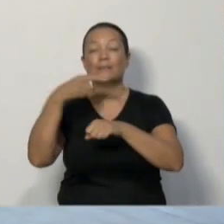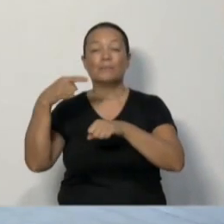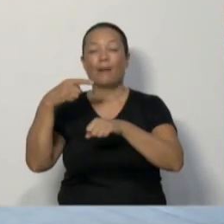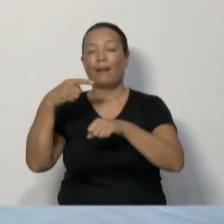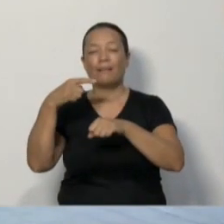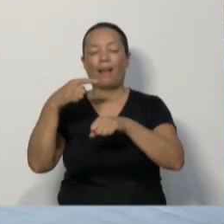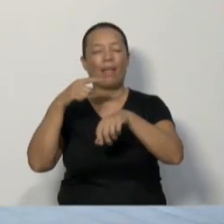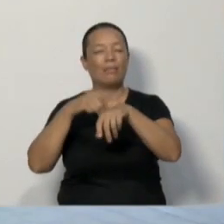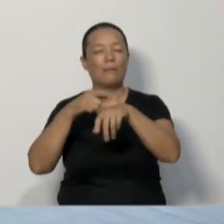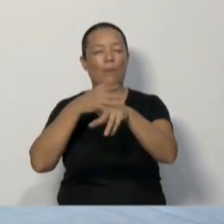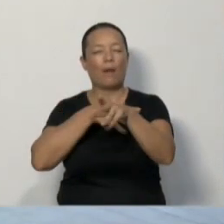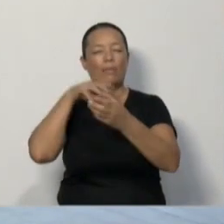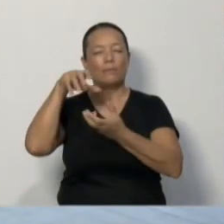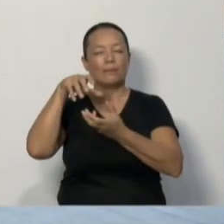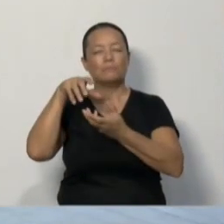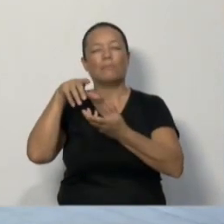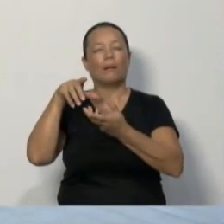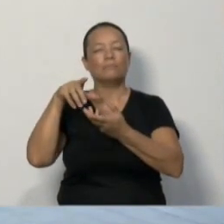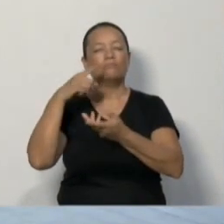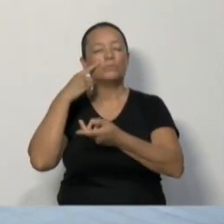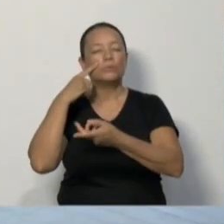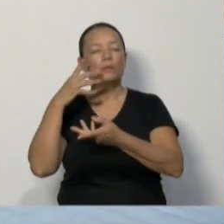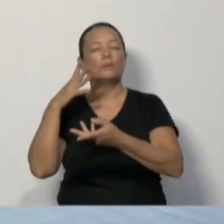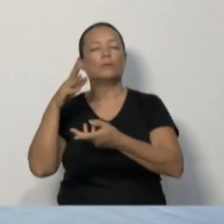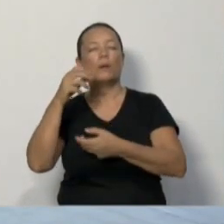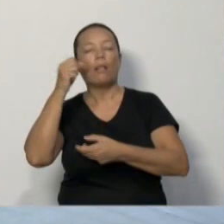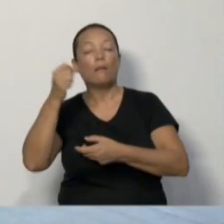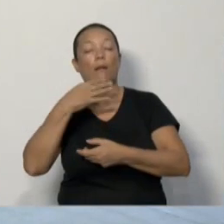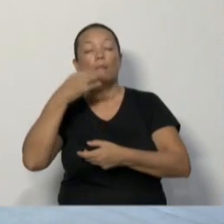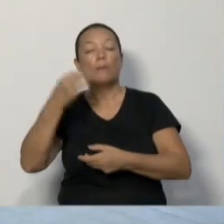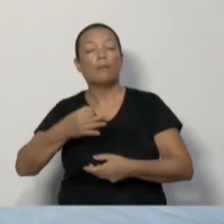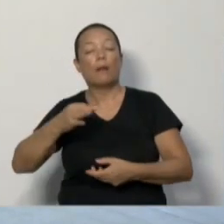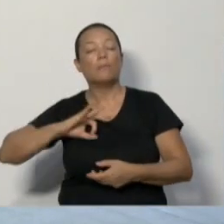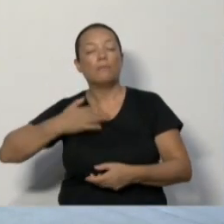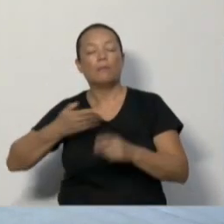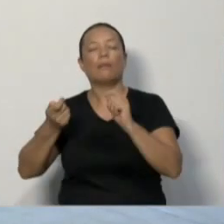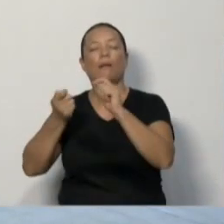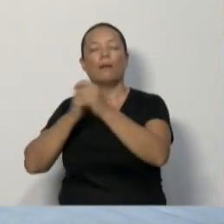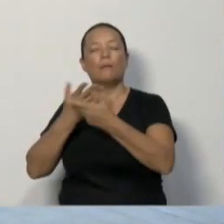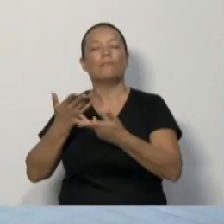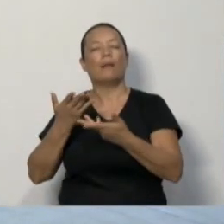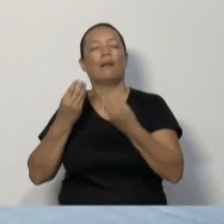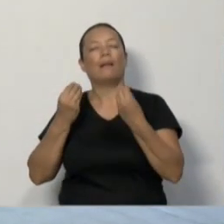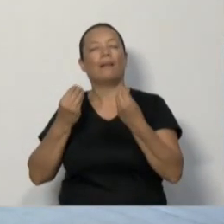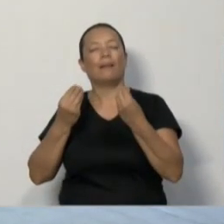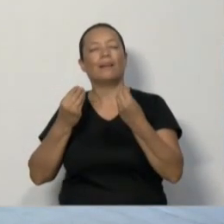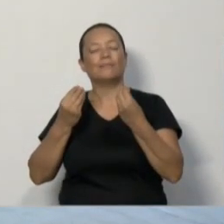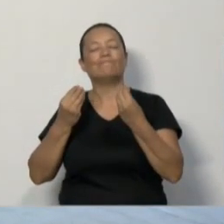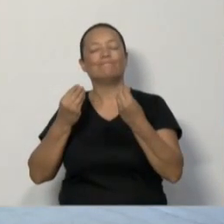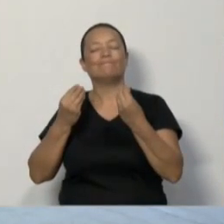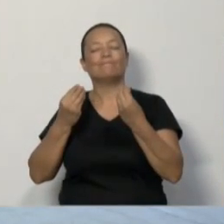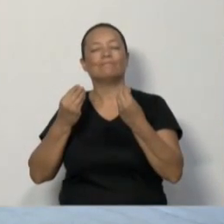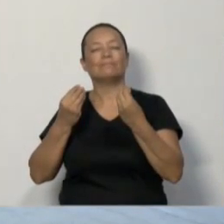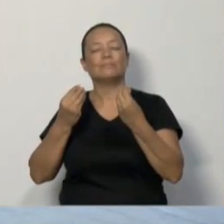semana de Cuaresma, sabiendo que para lograr una verdadera conversión debemos